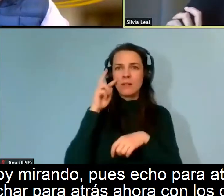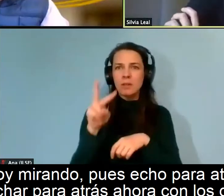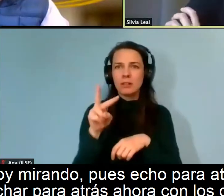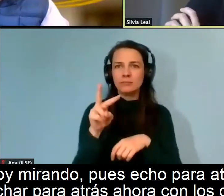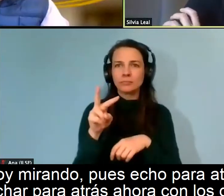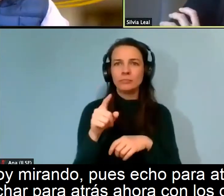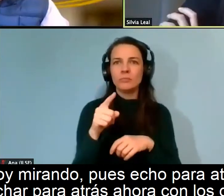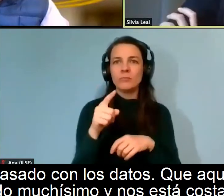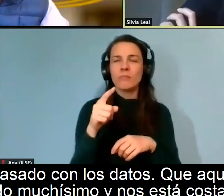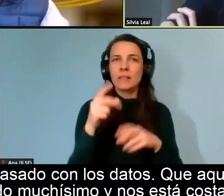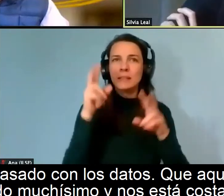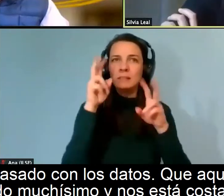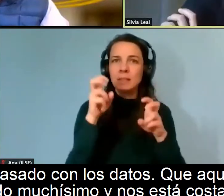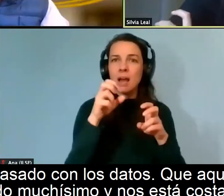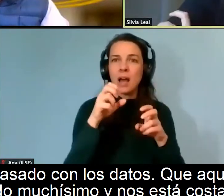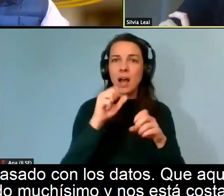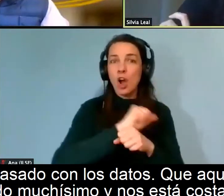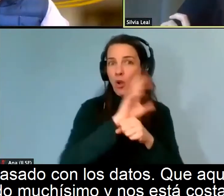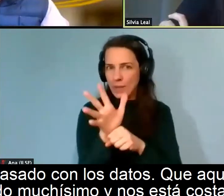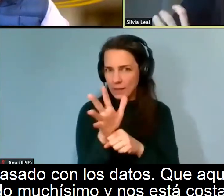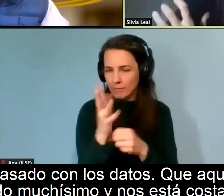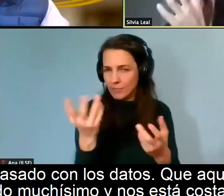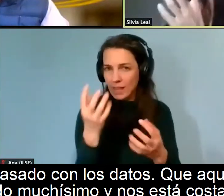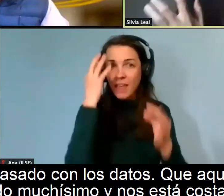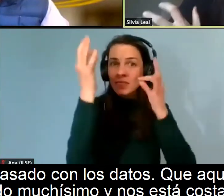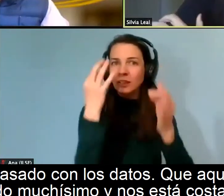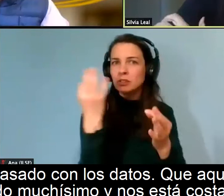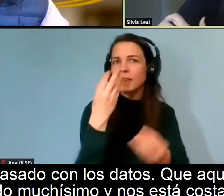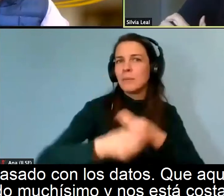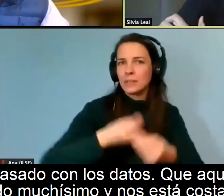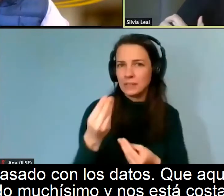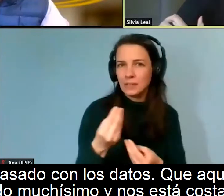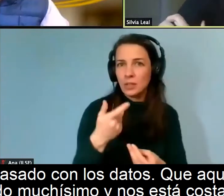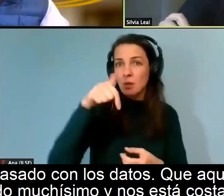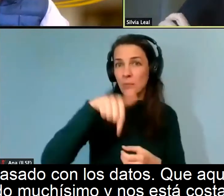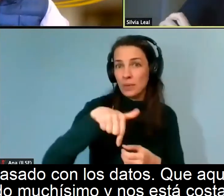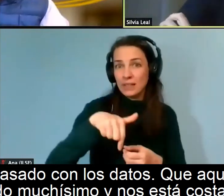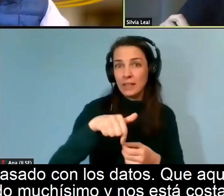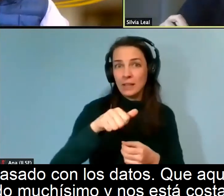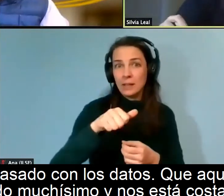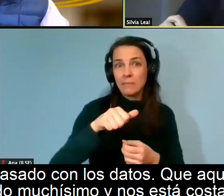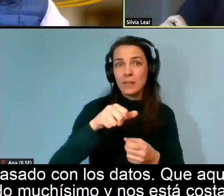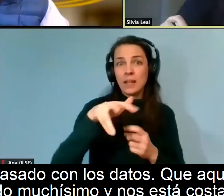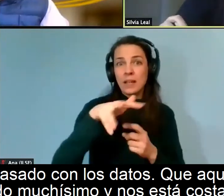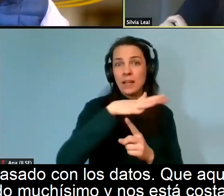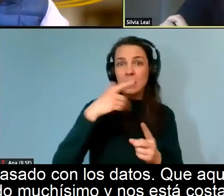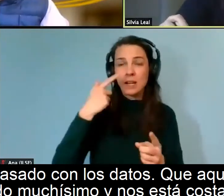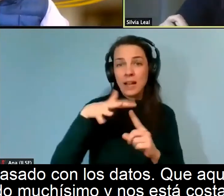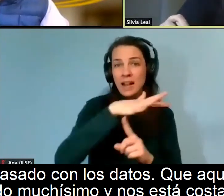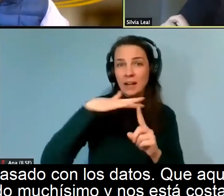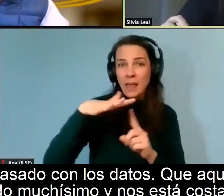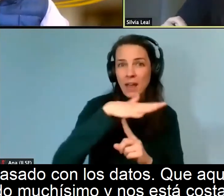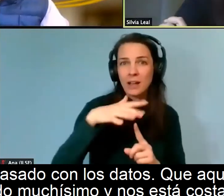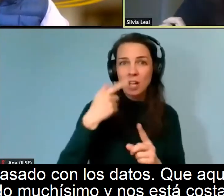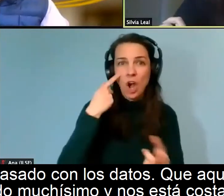los datos, ¿no? COVID, ¿qué ha pasado con los datos? Pues que aquí el radar COVID le está costando muchísimo y nos está